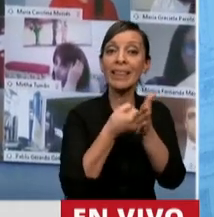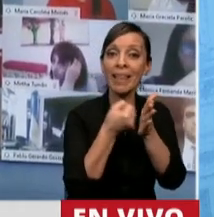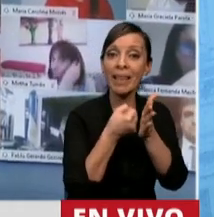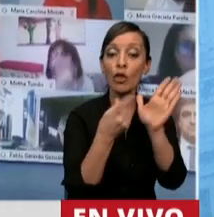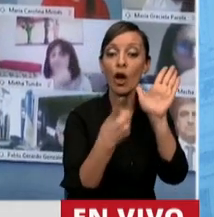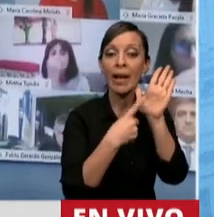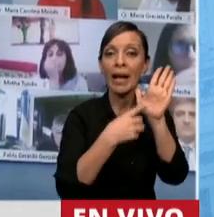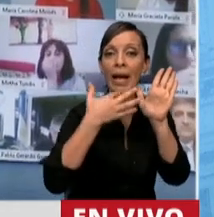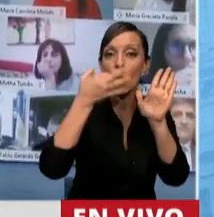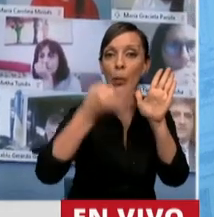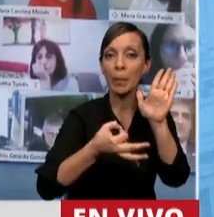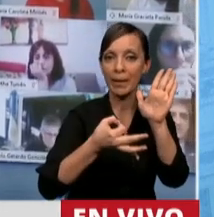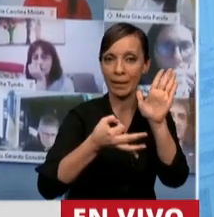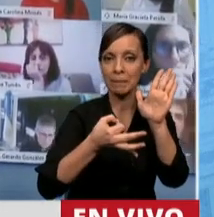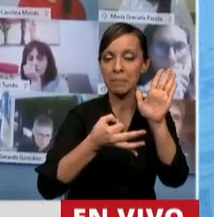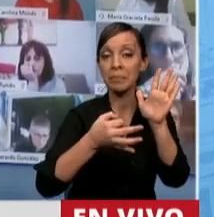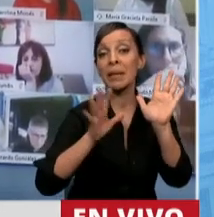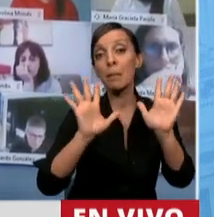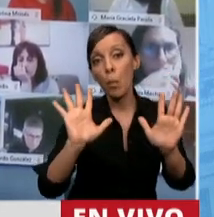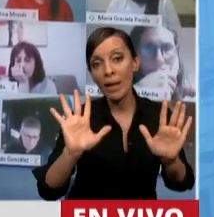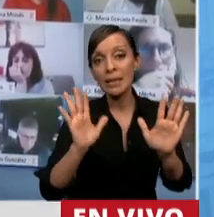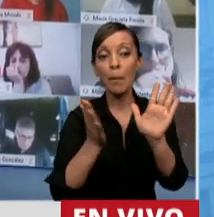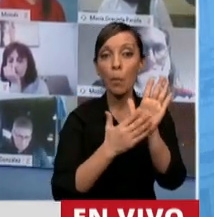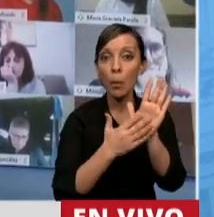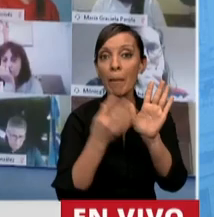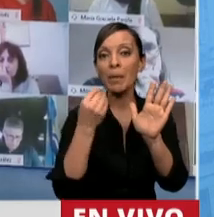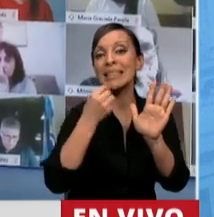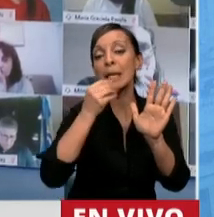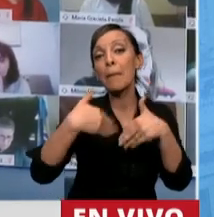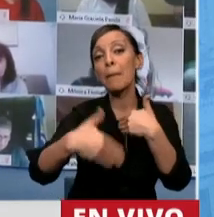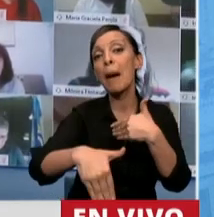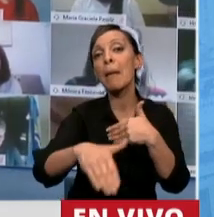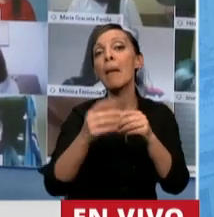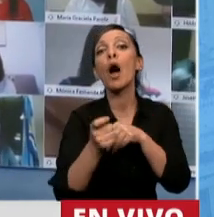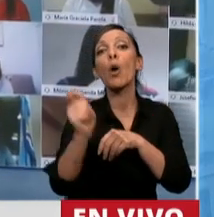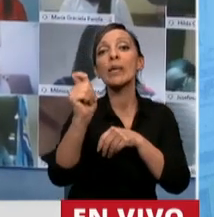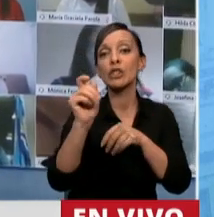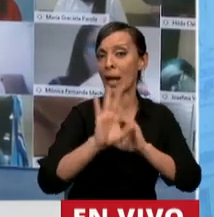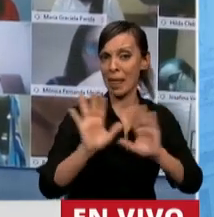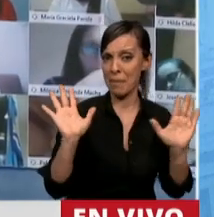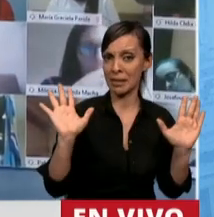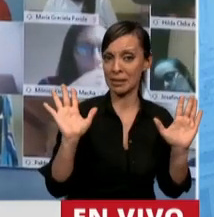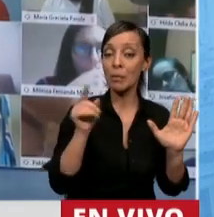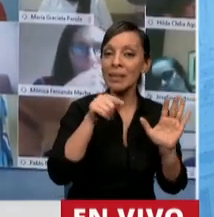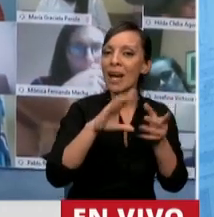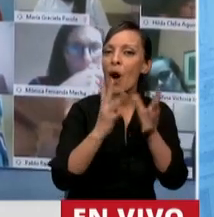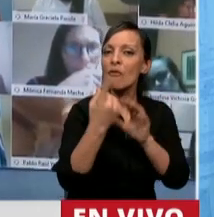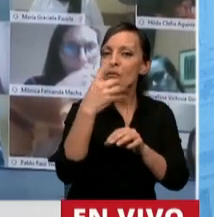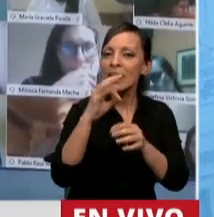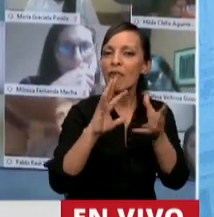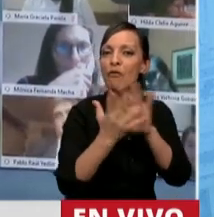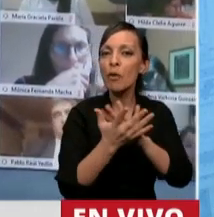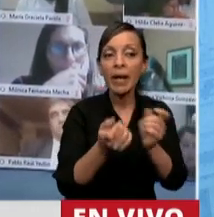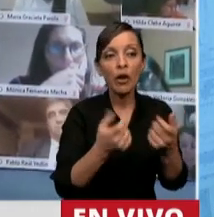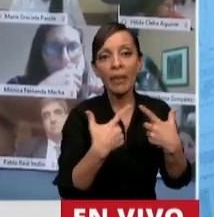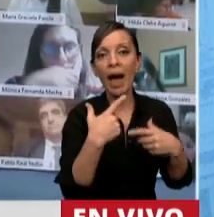en todo caso estamos constituyendo prueba por si esto lo tenemos que judicializar. Porque esa es la única alternativa que probablemente nos